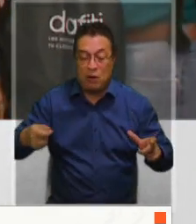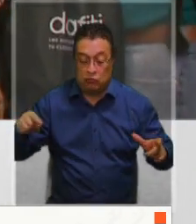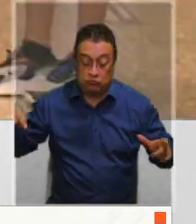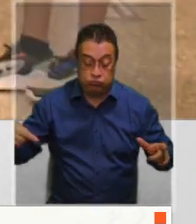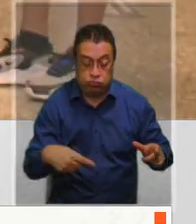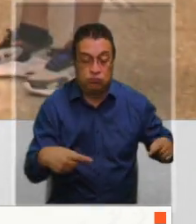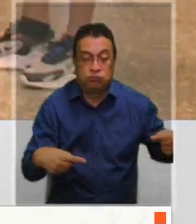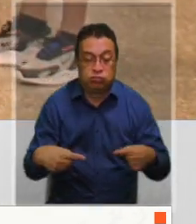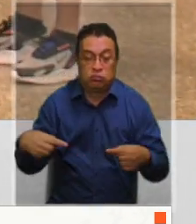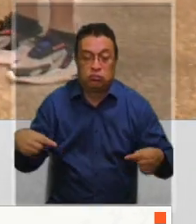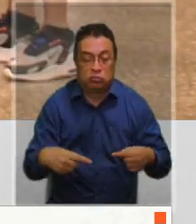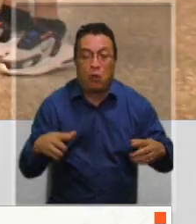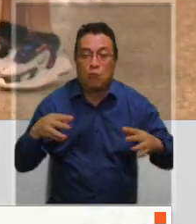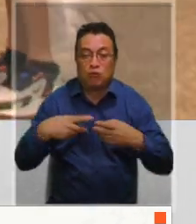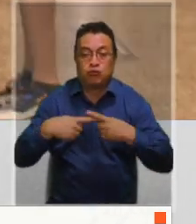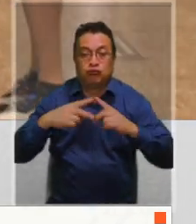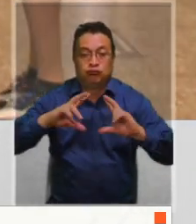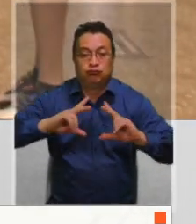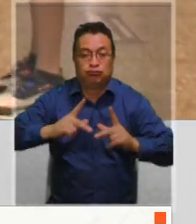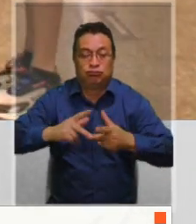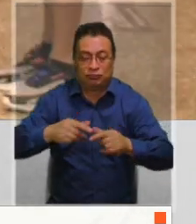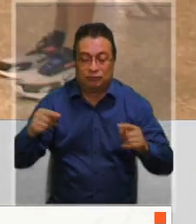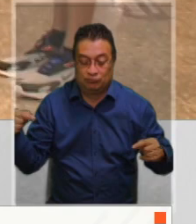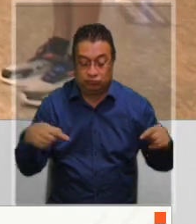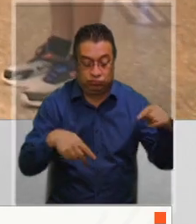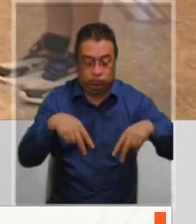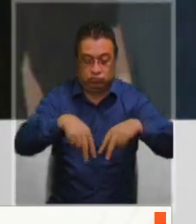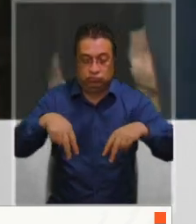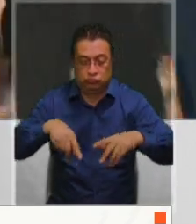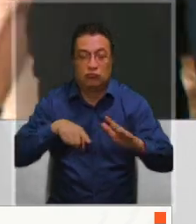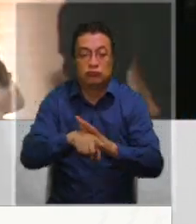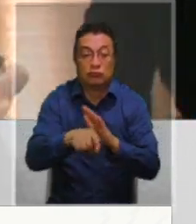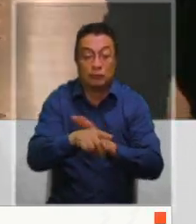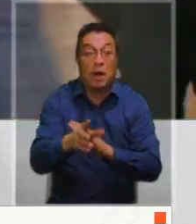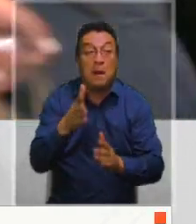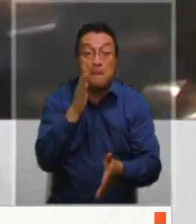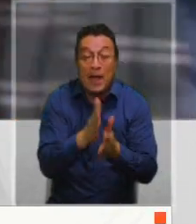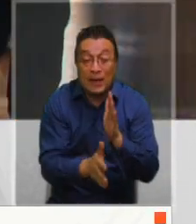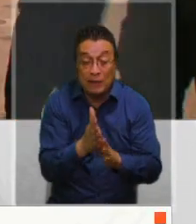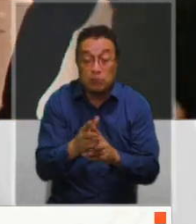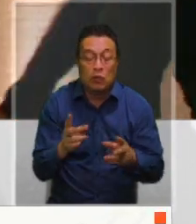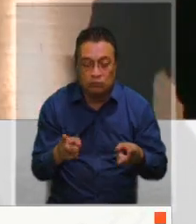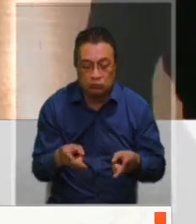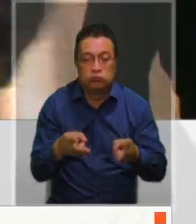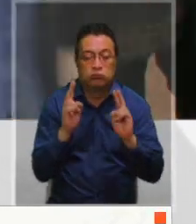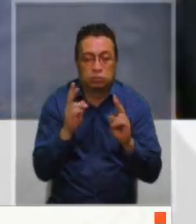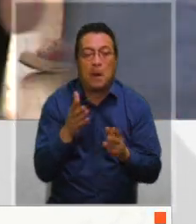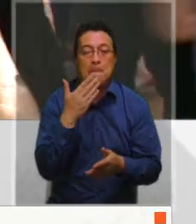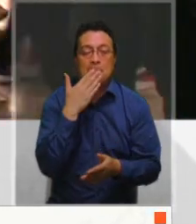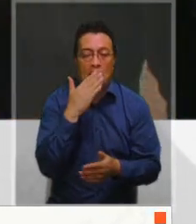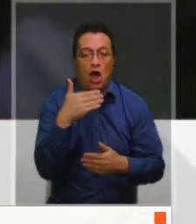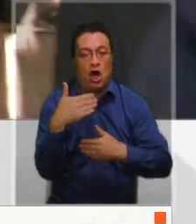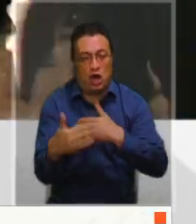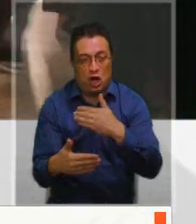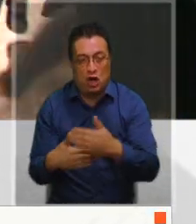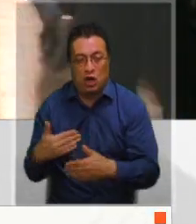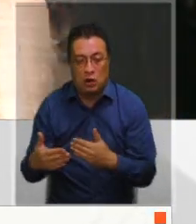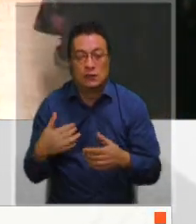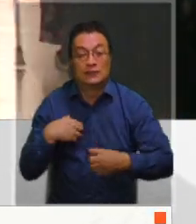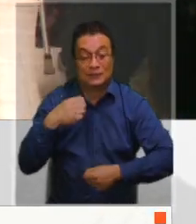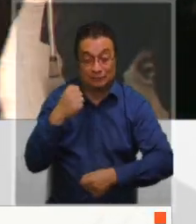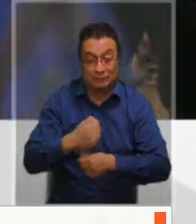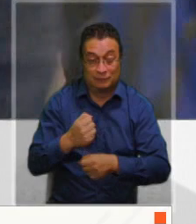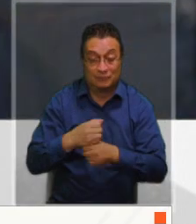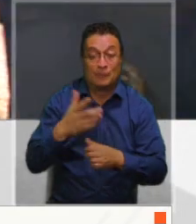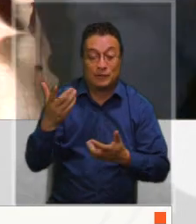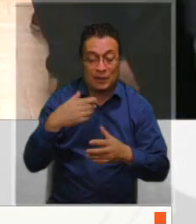ingresen por todas las puertas y, por lo tanto, cuando agilicemos la frecuencia, eso va a permitir que el servicio opere mucho mejor. Estamos trabajando también en